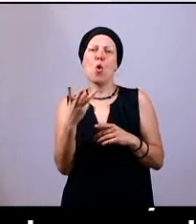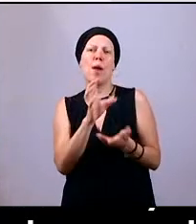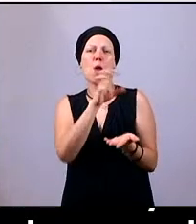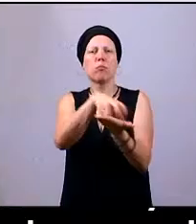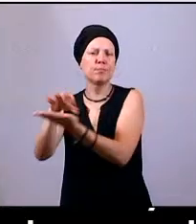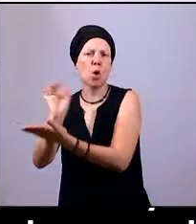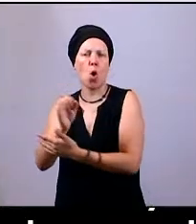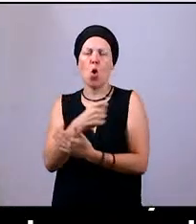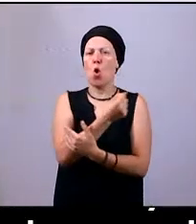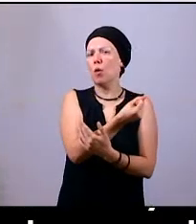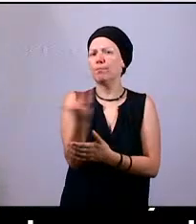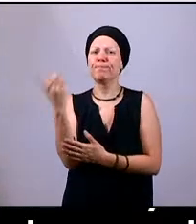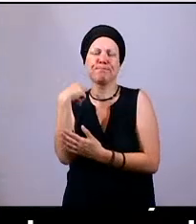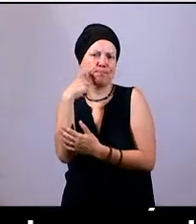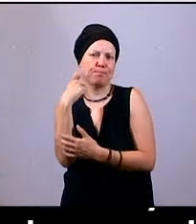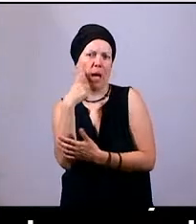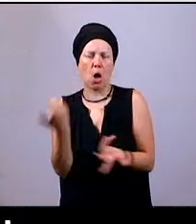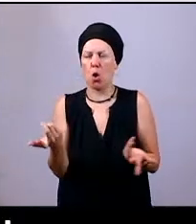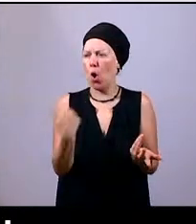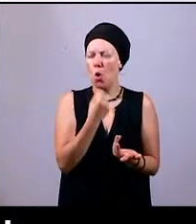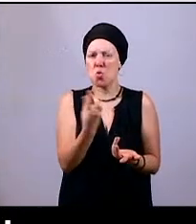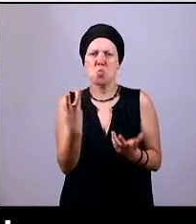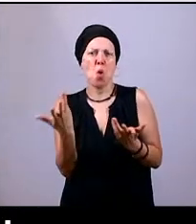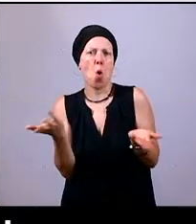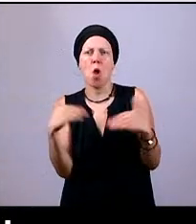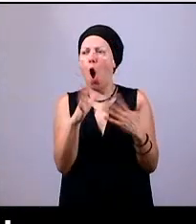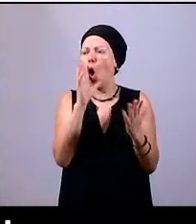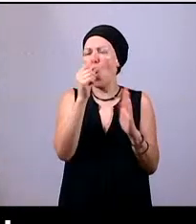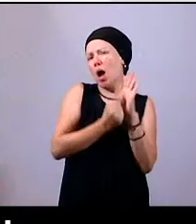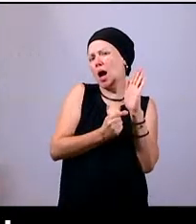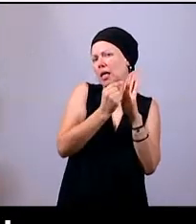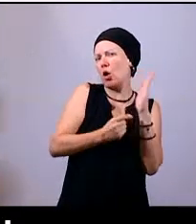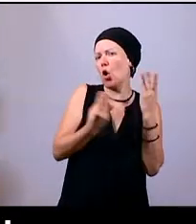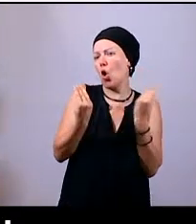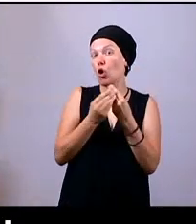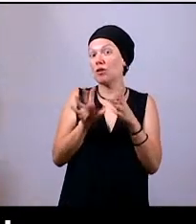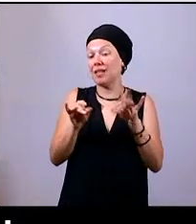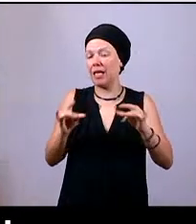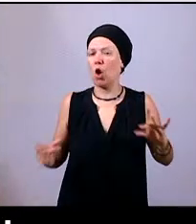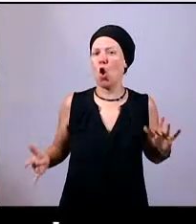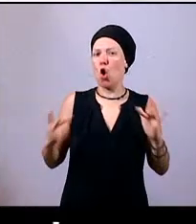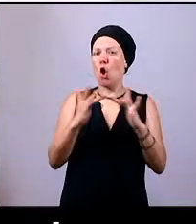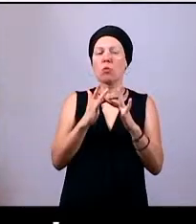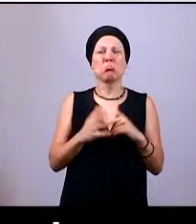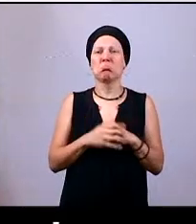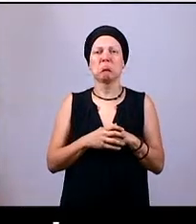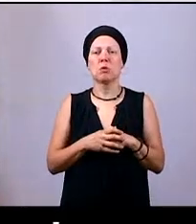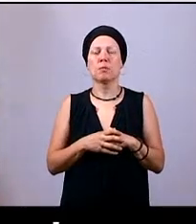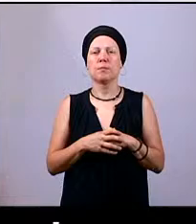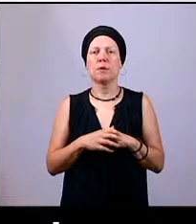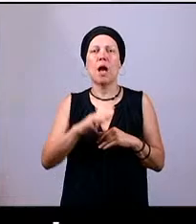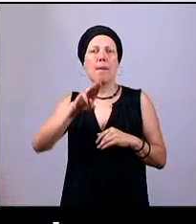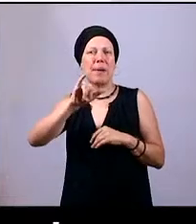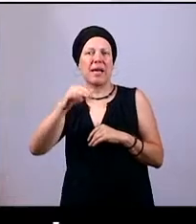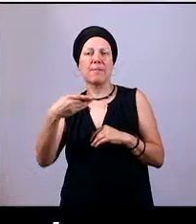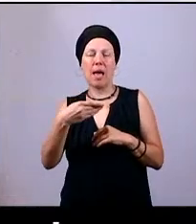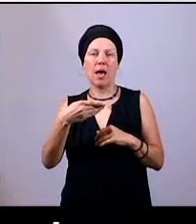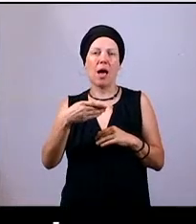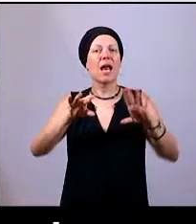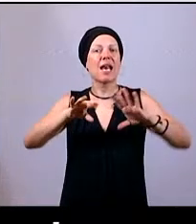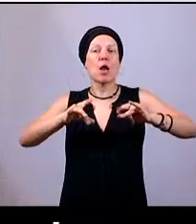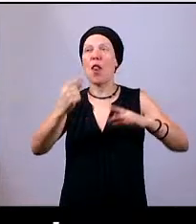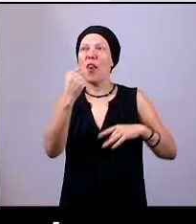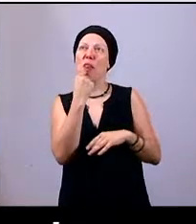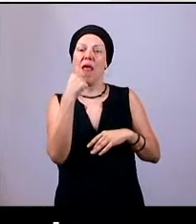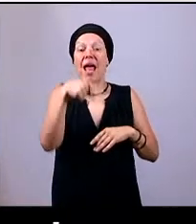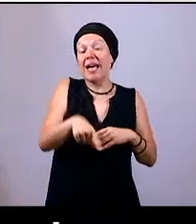entidades financieras que lo abonan u otro criterio que lo conecte con el territorio. Lo hace en atención al PIB regional. Dice,